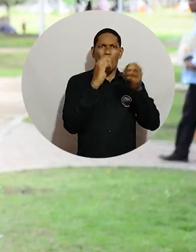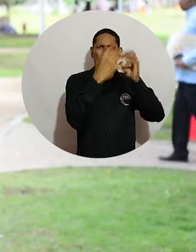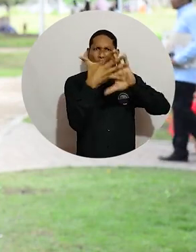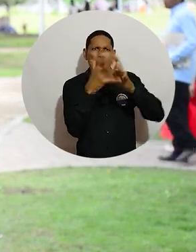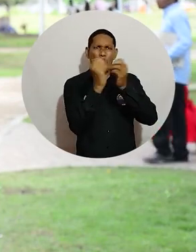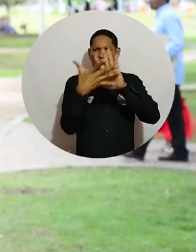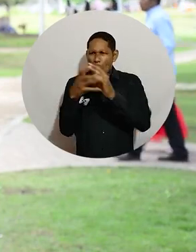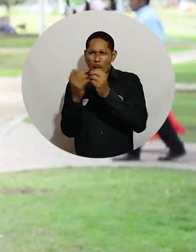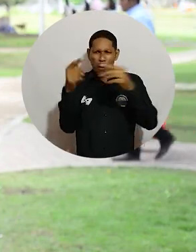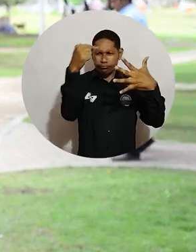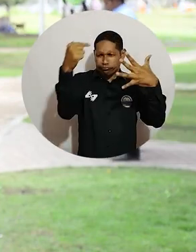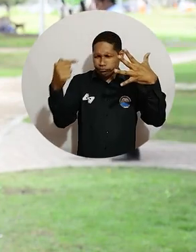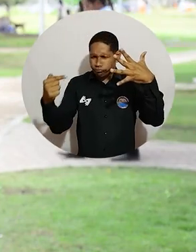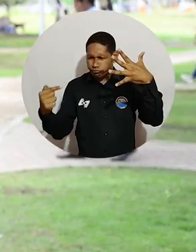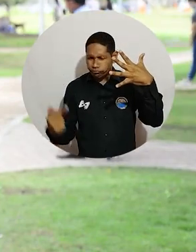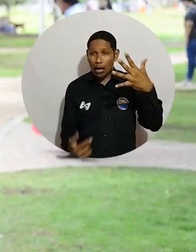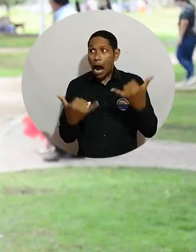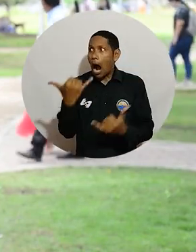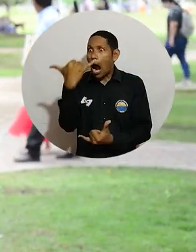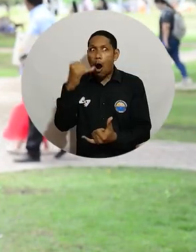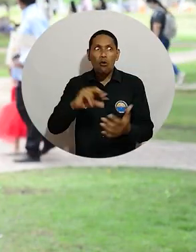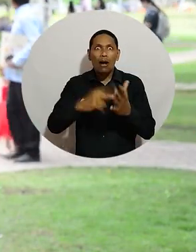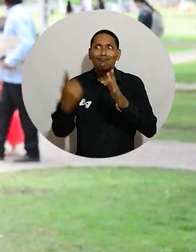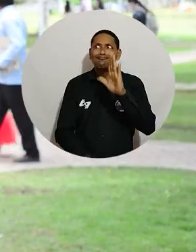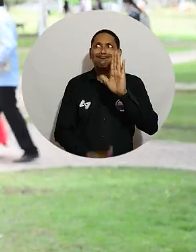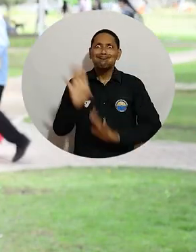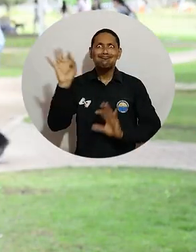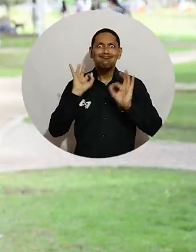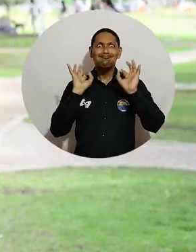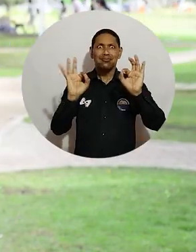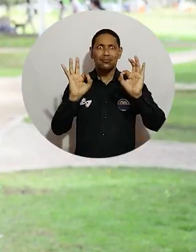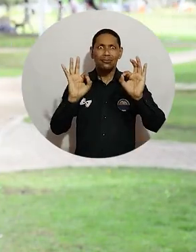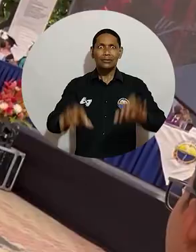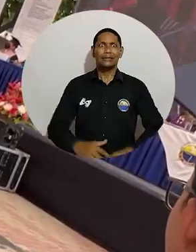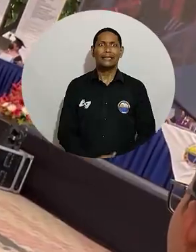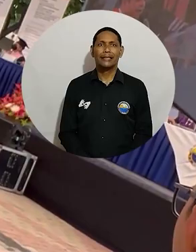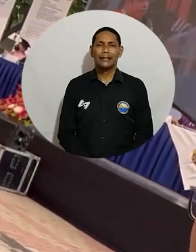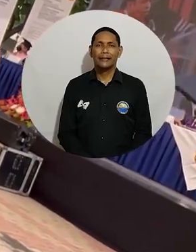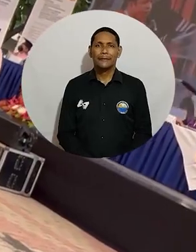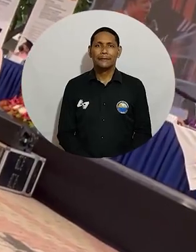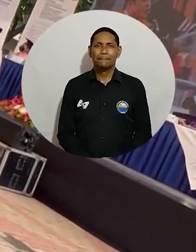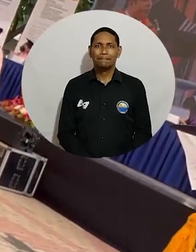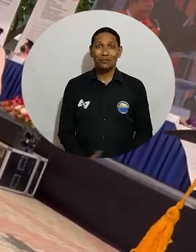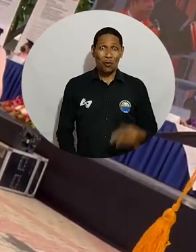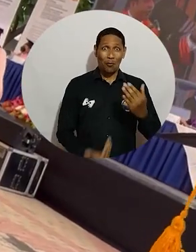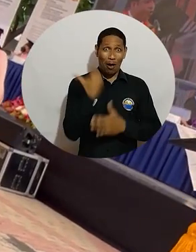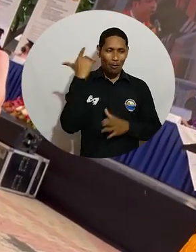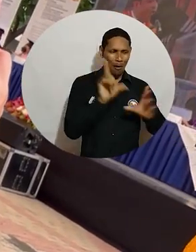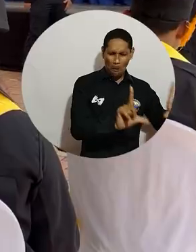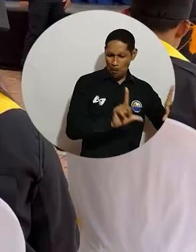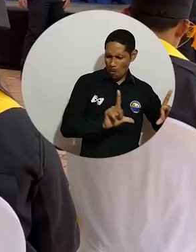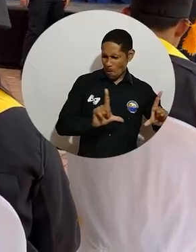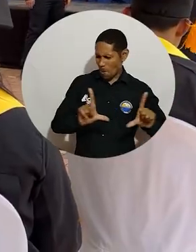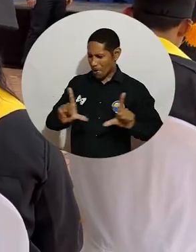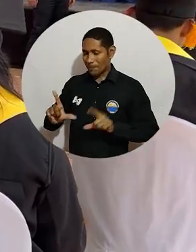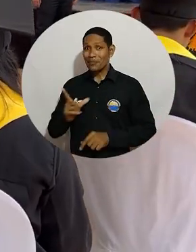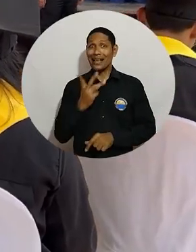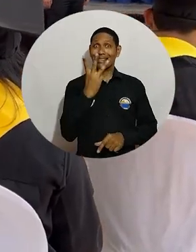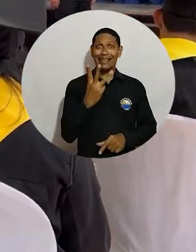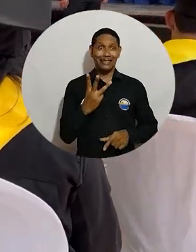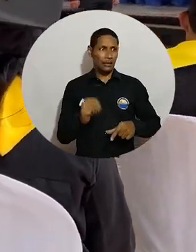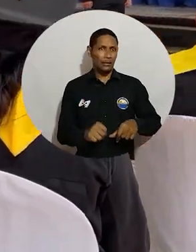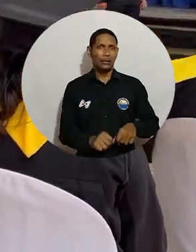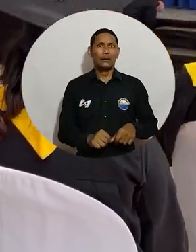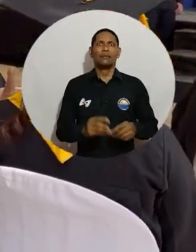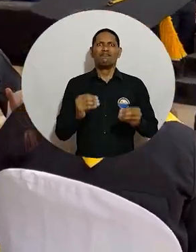de software, la programación, que pues creo que son las tecnologías que están dando la punta ahora. En esta nueva jornada de